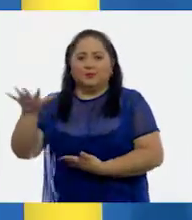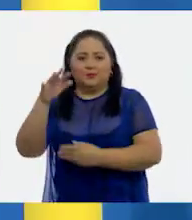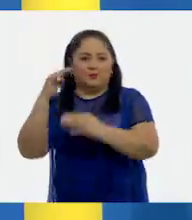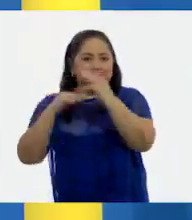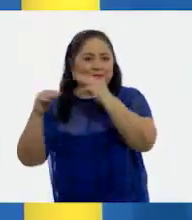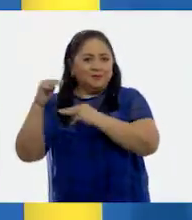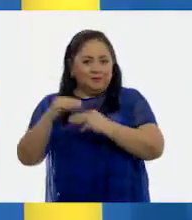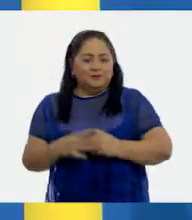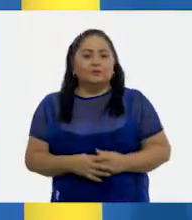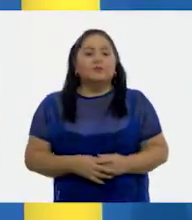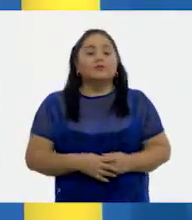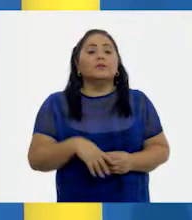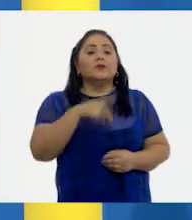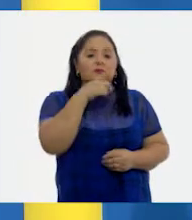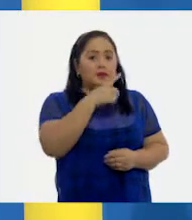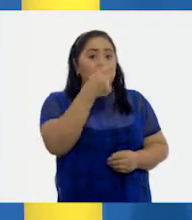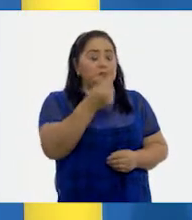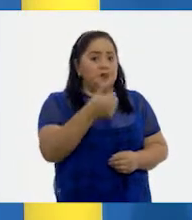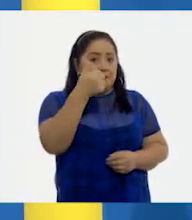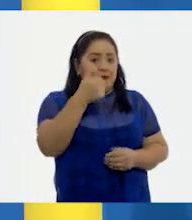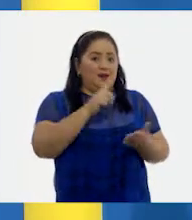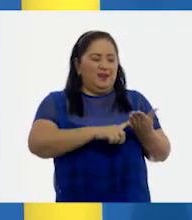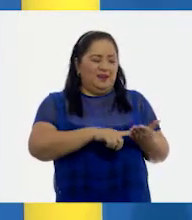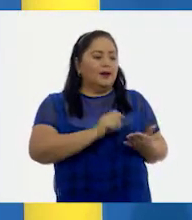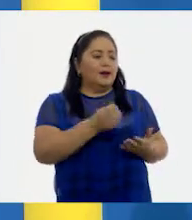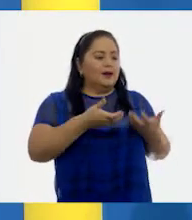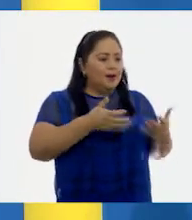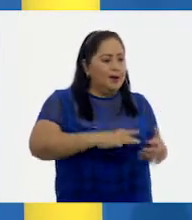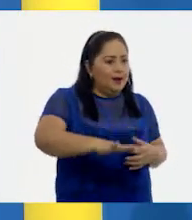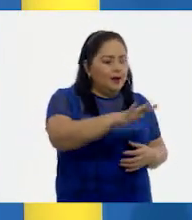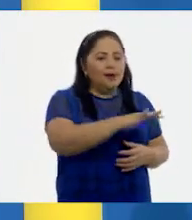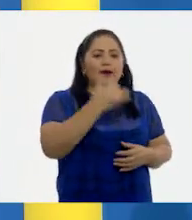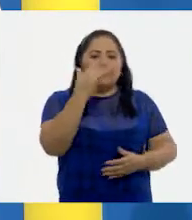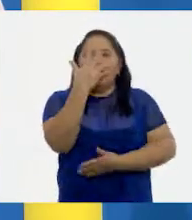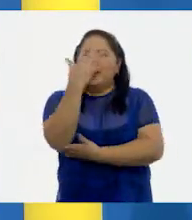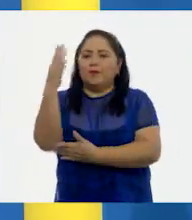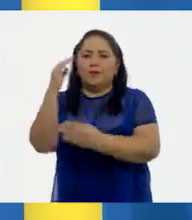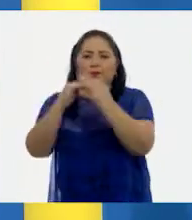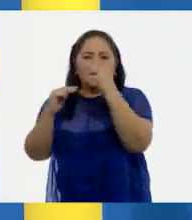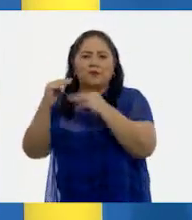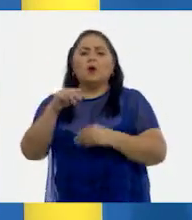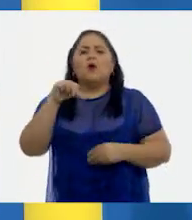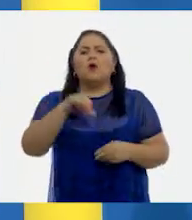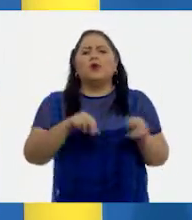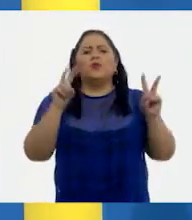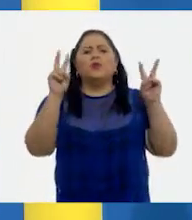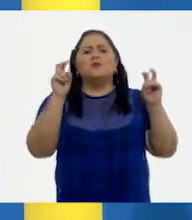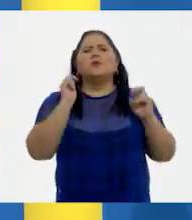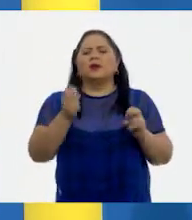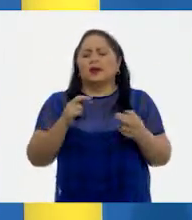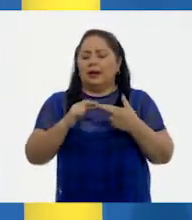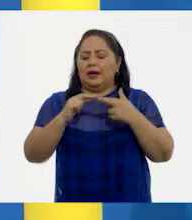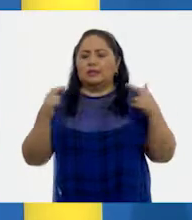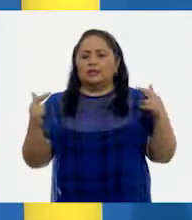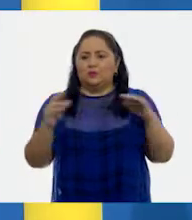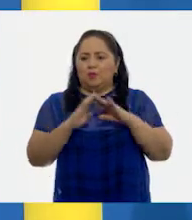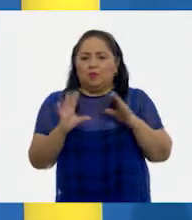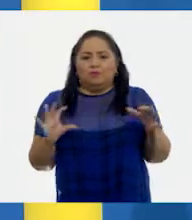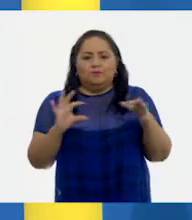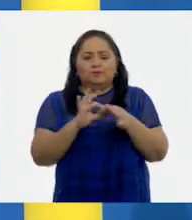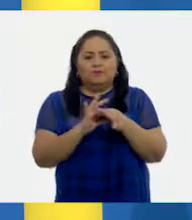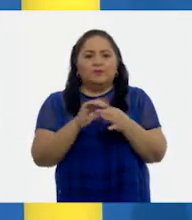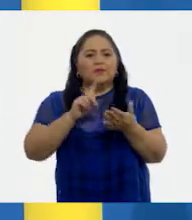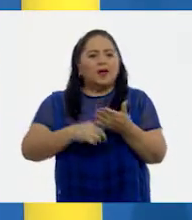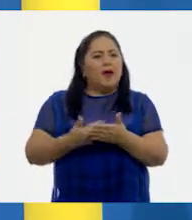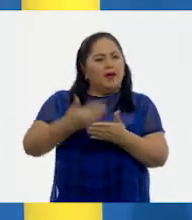Sí, vamos a hablar de población rural y urbana. Eso quiere decir que el tema de hoy se relaciona de forma estrecha con la